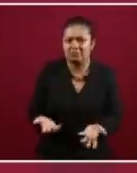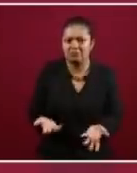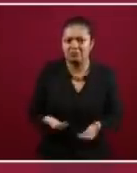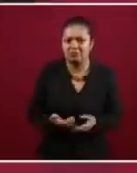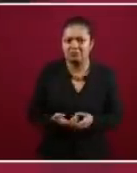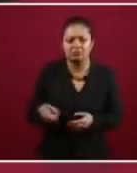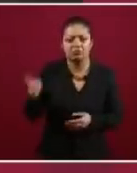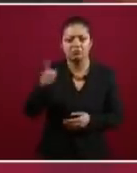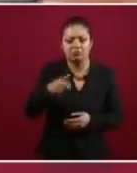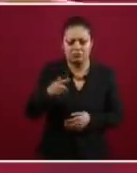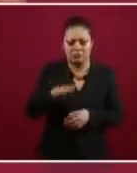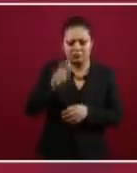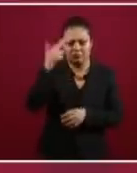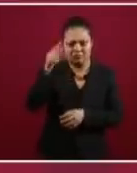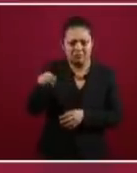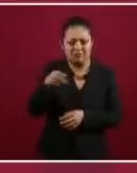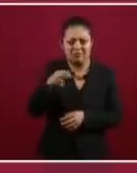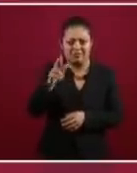con esa obra.